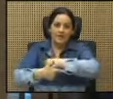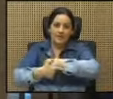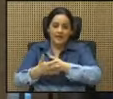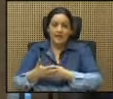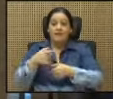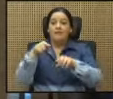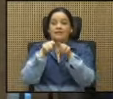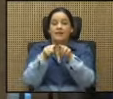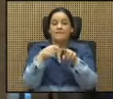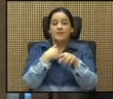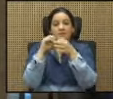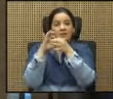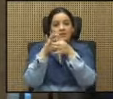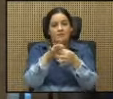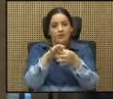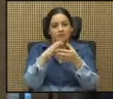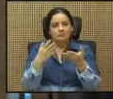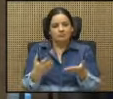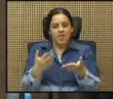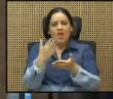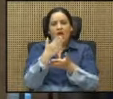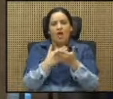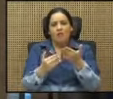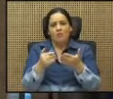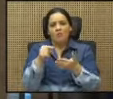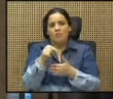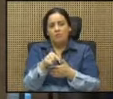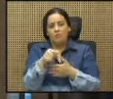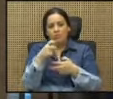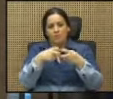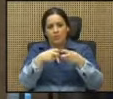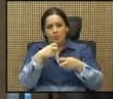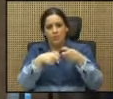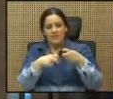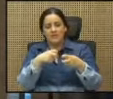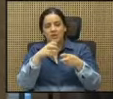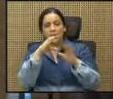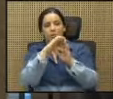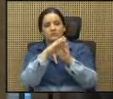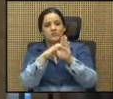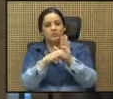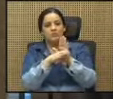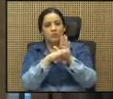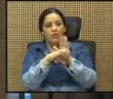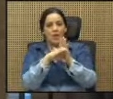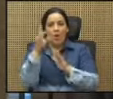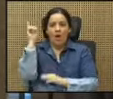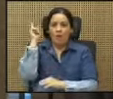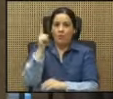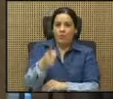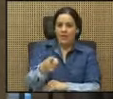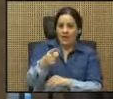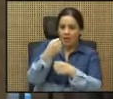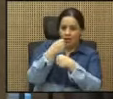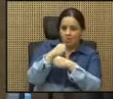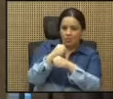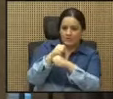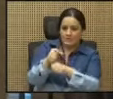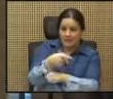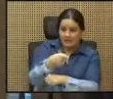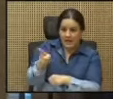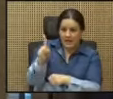También tiene roces de constitucionalidad al pretender obligar a las municipalidades a ejercer